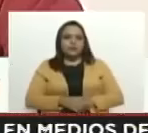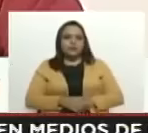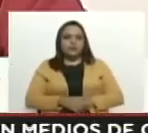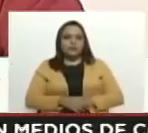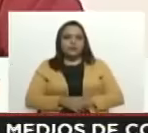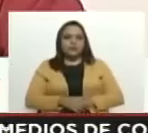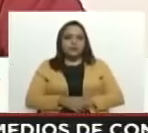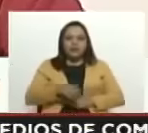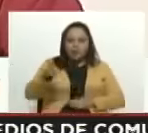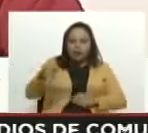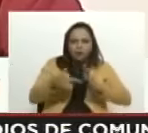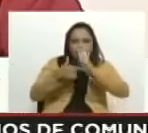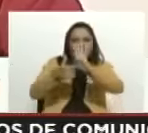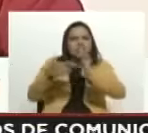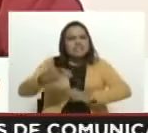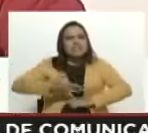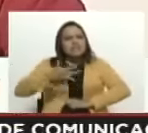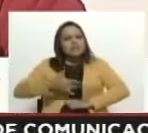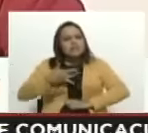del sentimiento, pues,